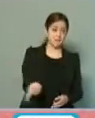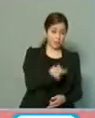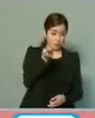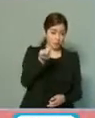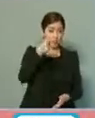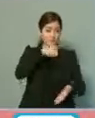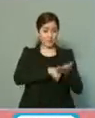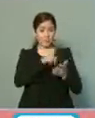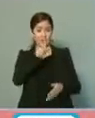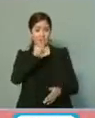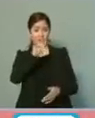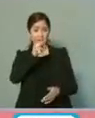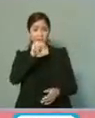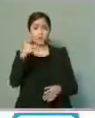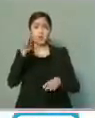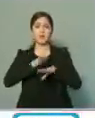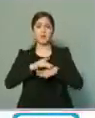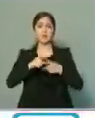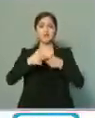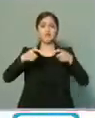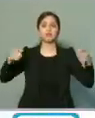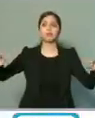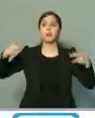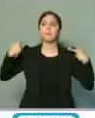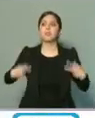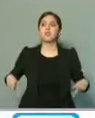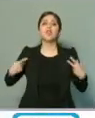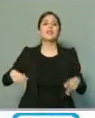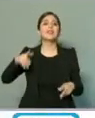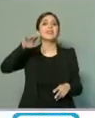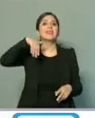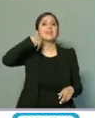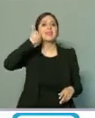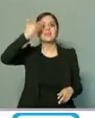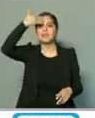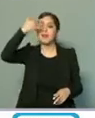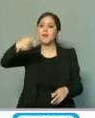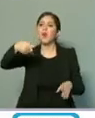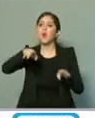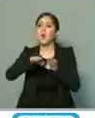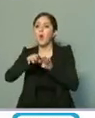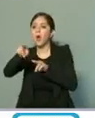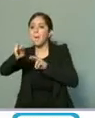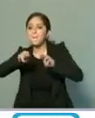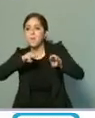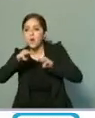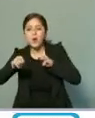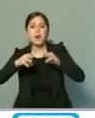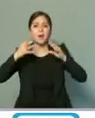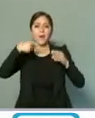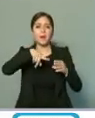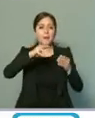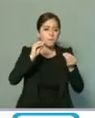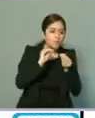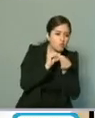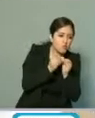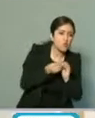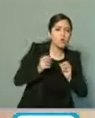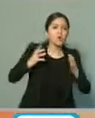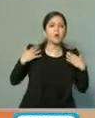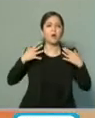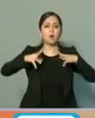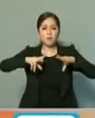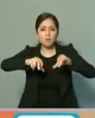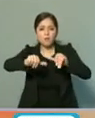su popularidad y toda la gente busca y quiere saber más sobre posiciones, más sobre el arte de besar, de masajear, de todo esto. Disfrutar mejor,